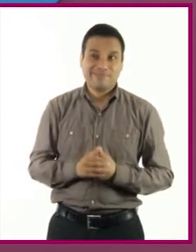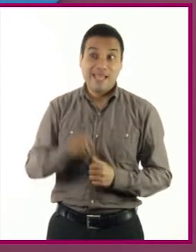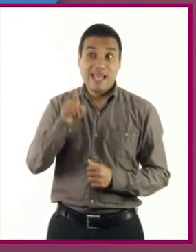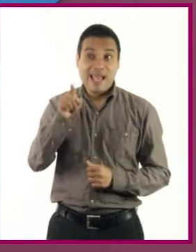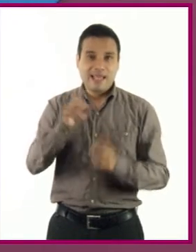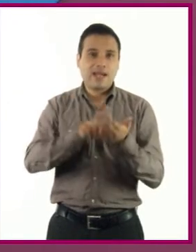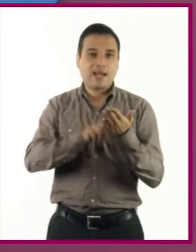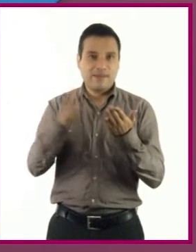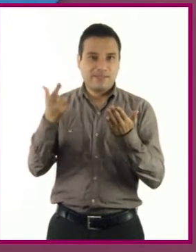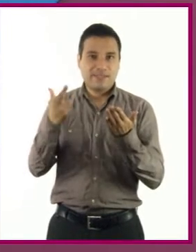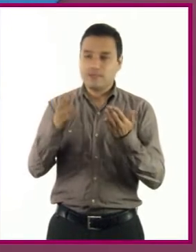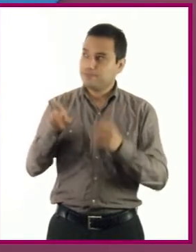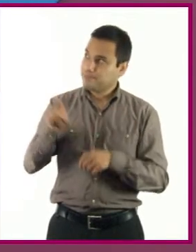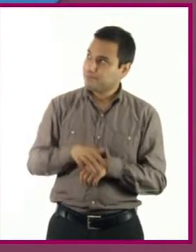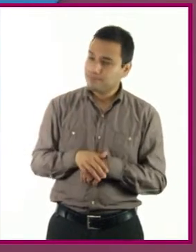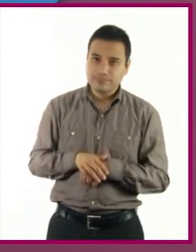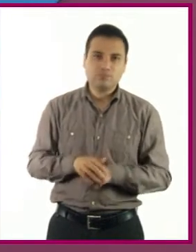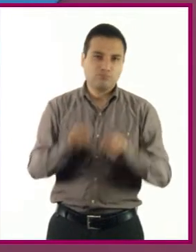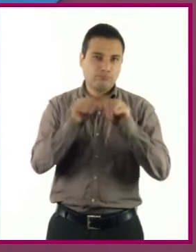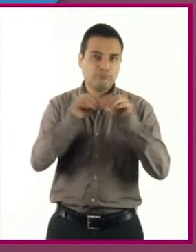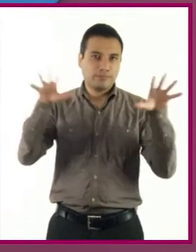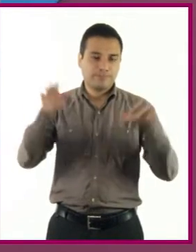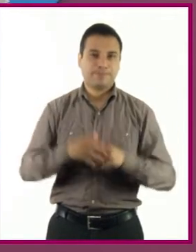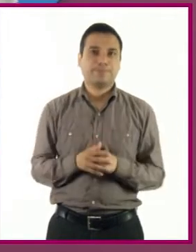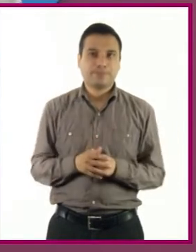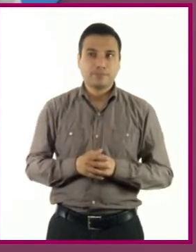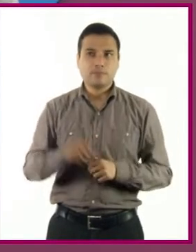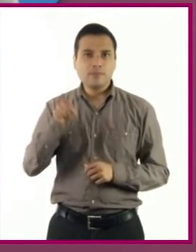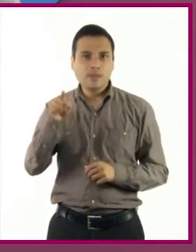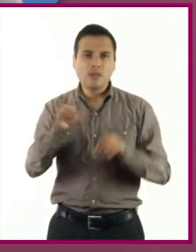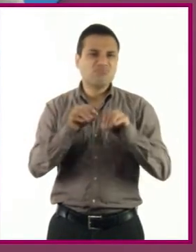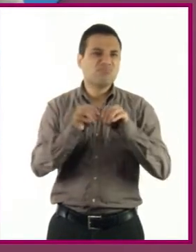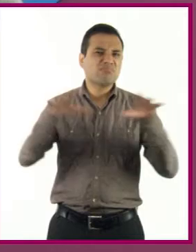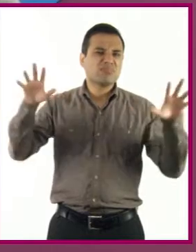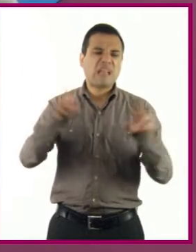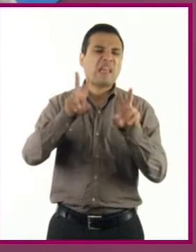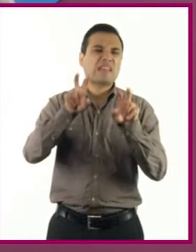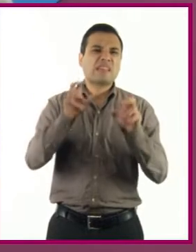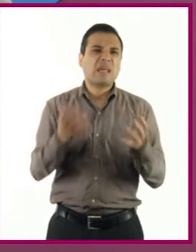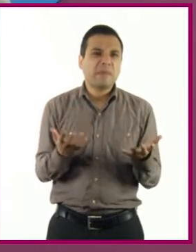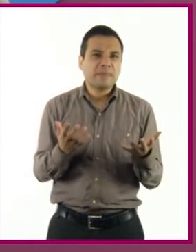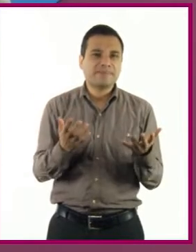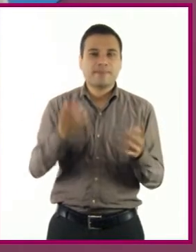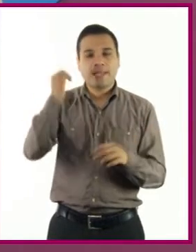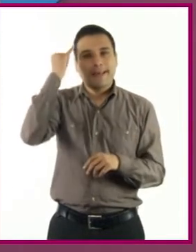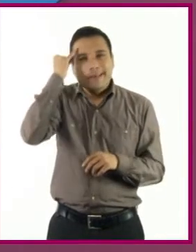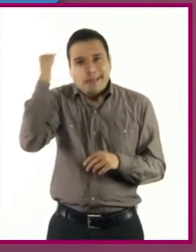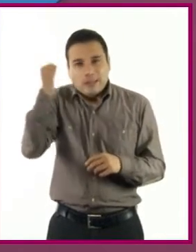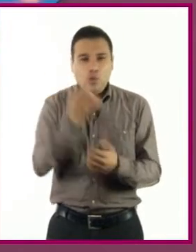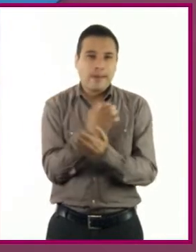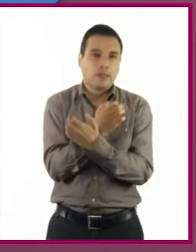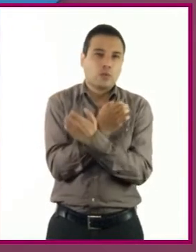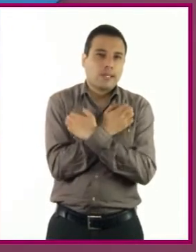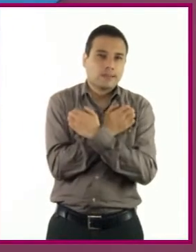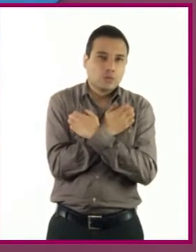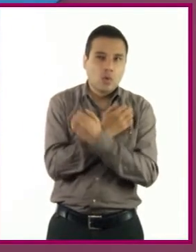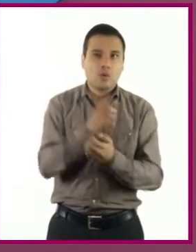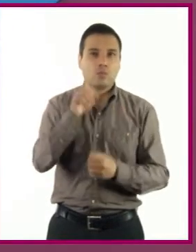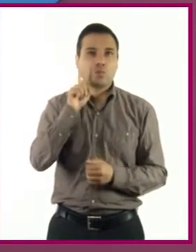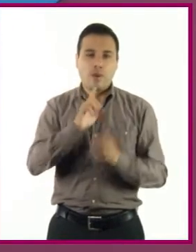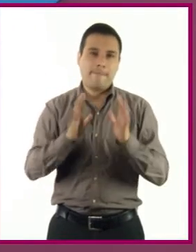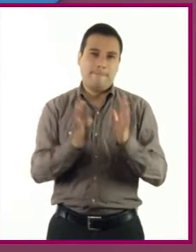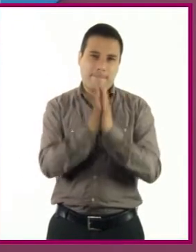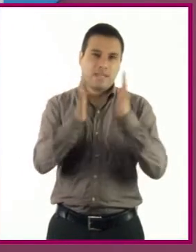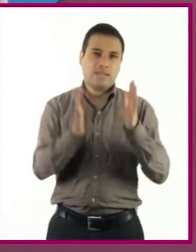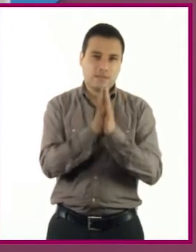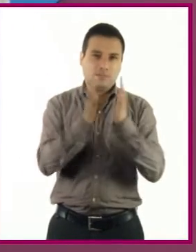la revista La Siempre Viva, desde donde promovió ideas avanzadas sobre la educación y la participación de las